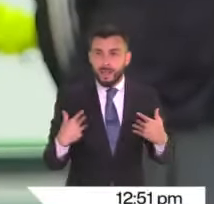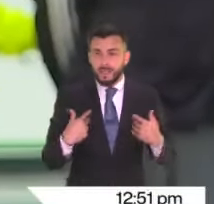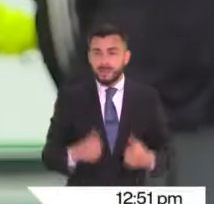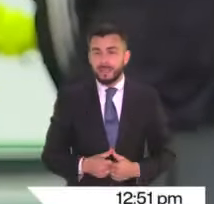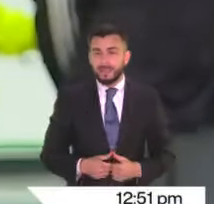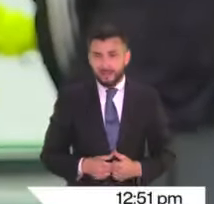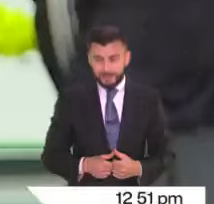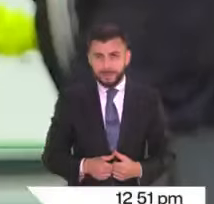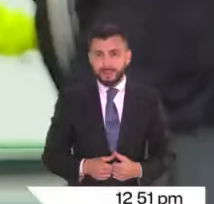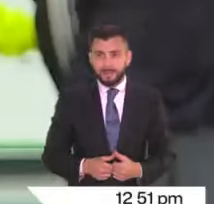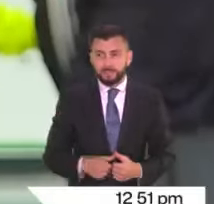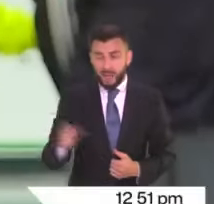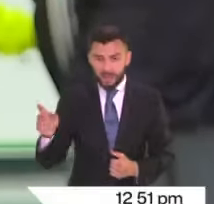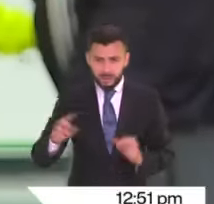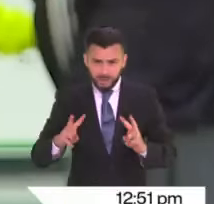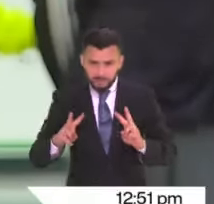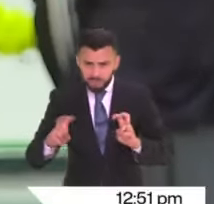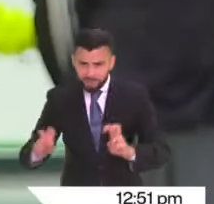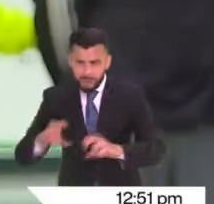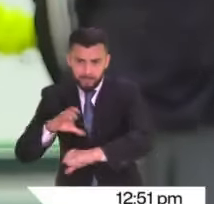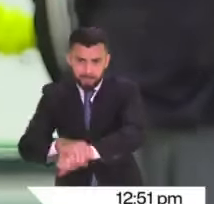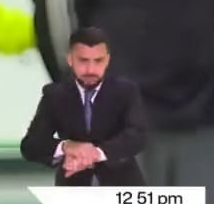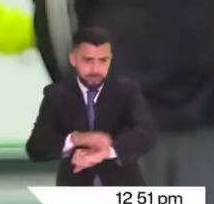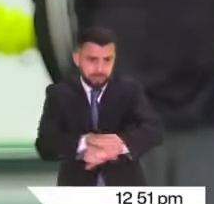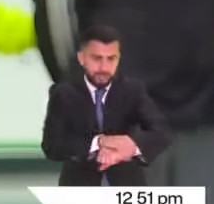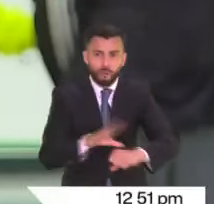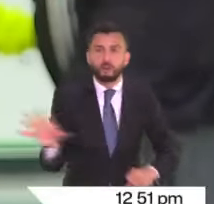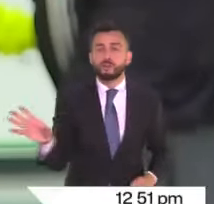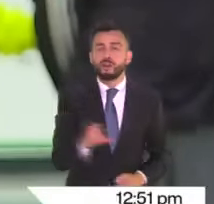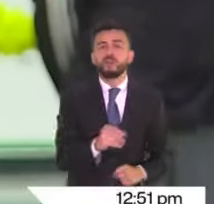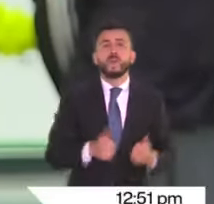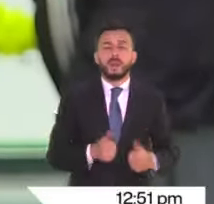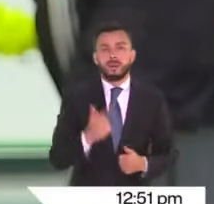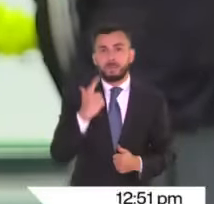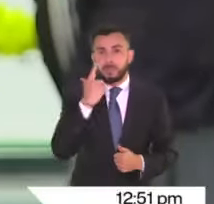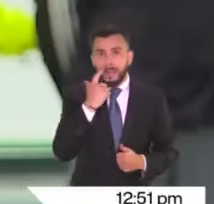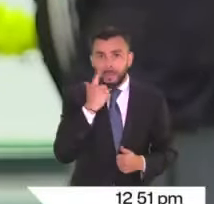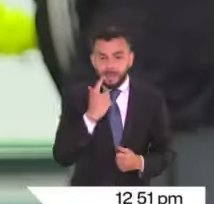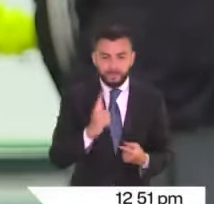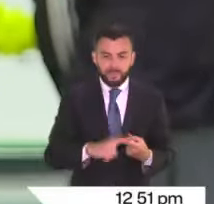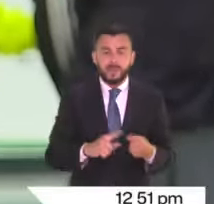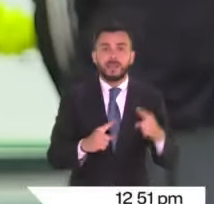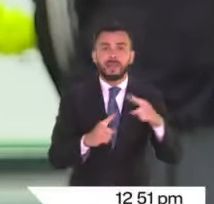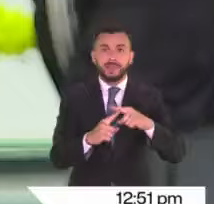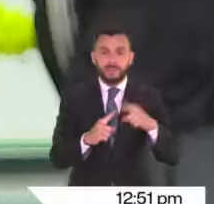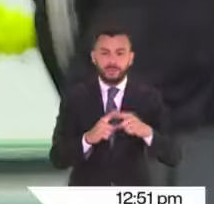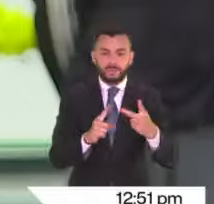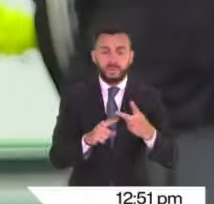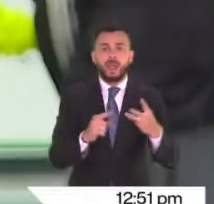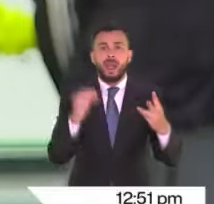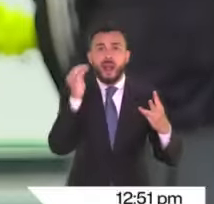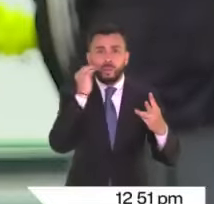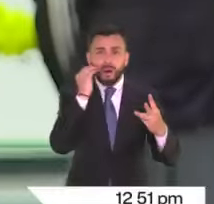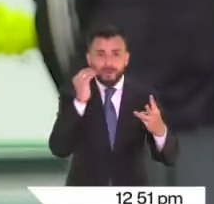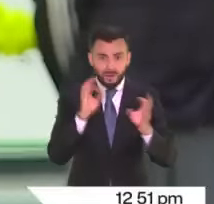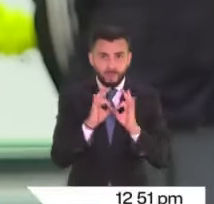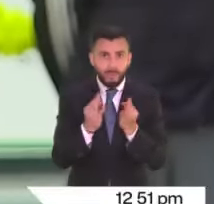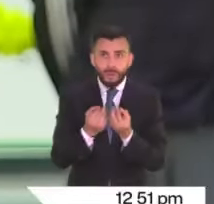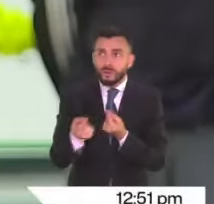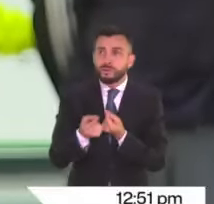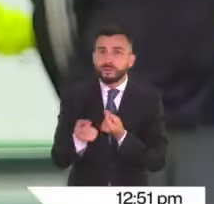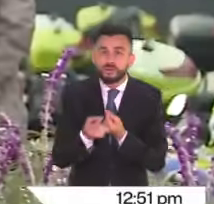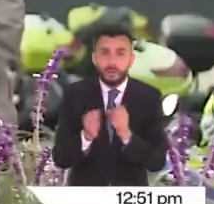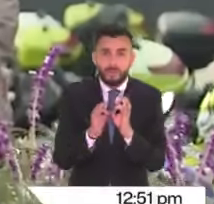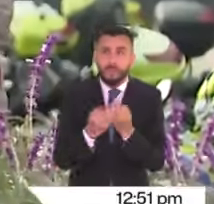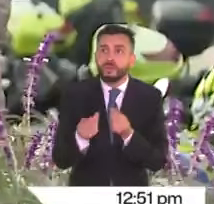Dentro de lo que podemos resaltar es que en su mayoría son padres, tíos, abuelos, personas muy cercanas a los